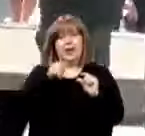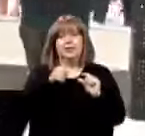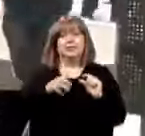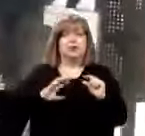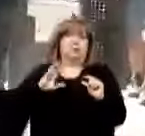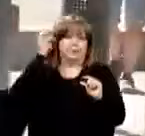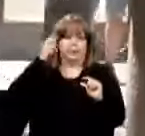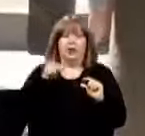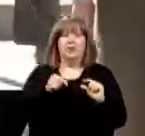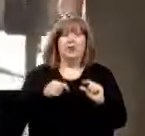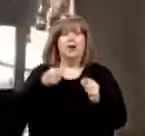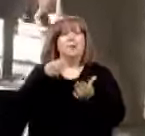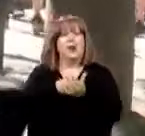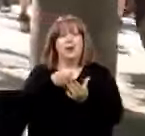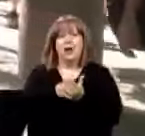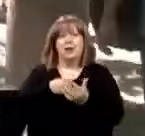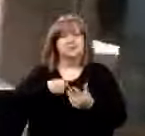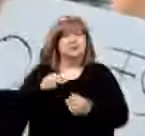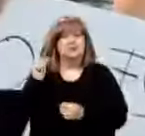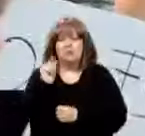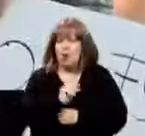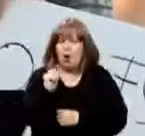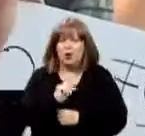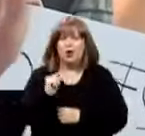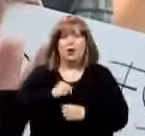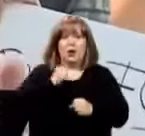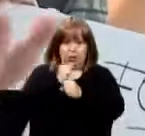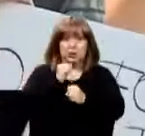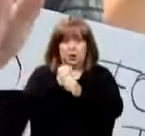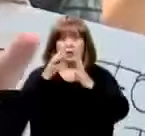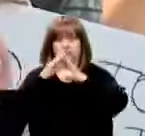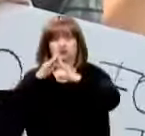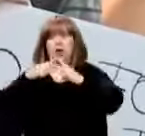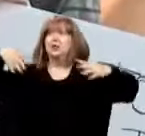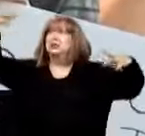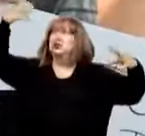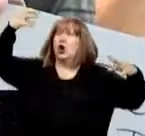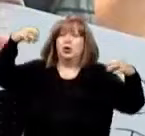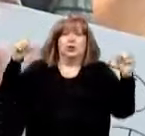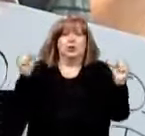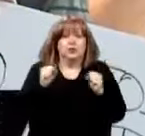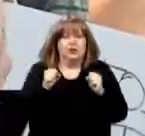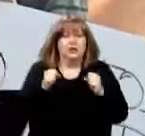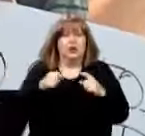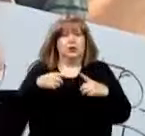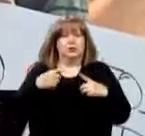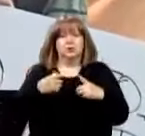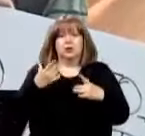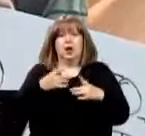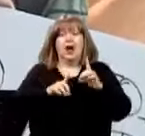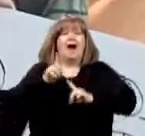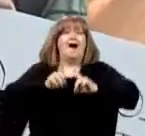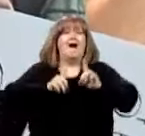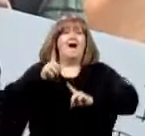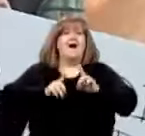indigna, que nos pagan muy poco nosotros, muy poco. Hay que trabajar en la viña, con el calor, con el frío. Y cómo se llama, a veces